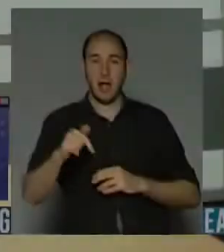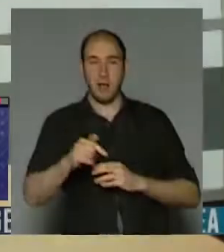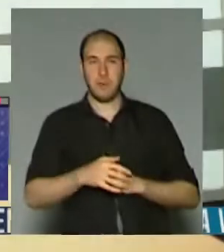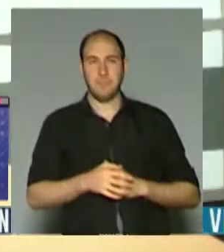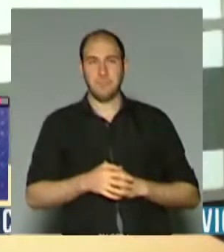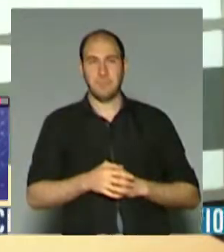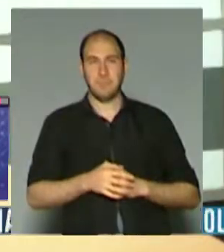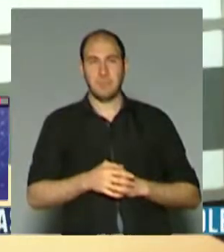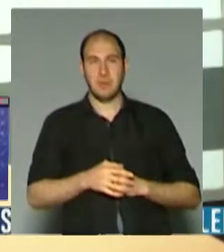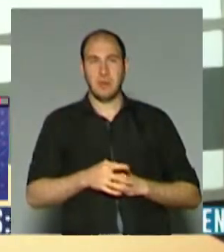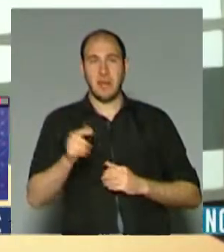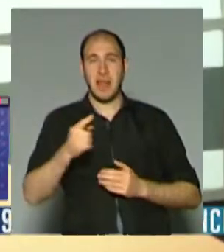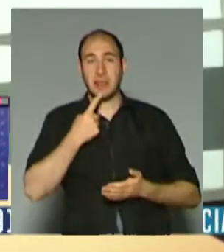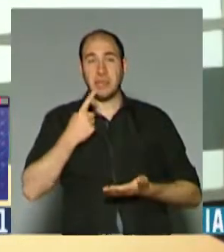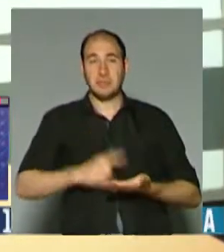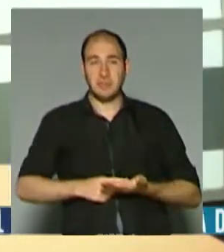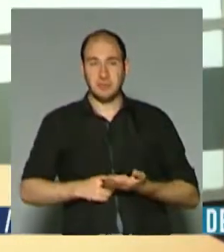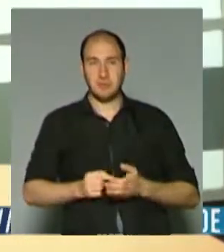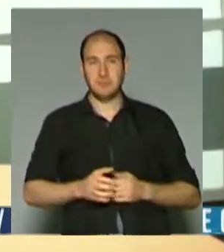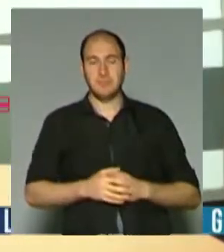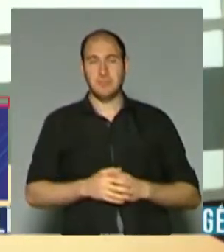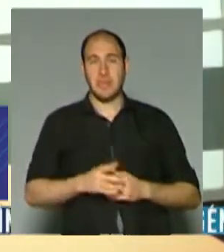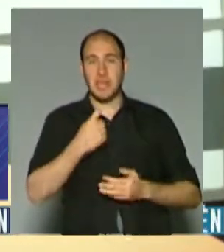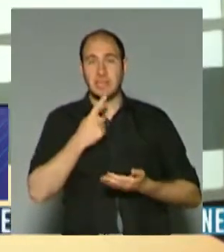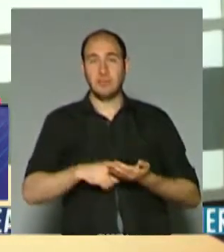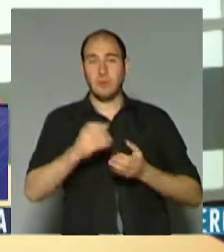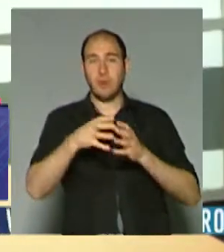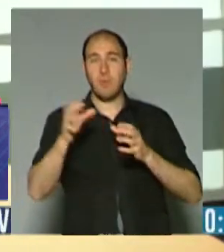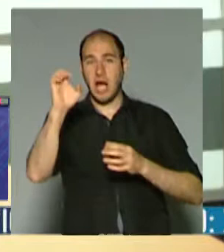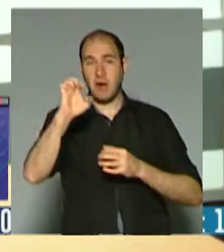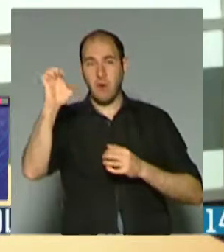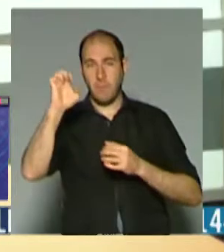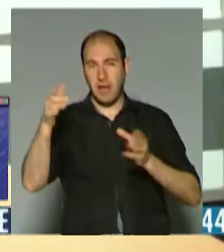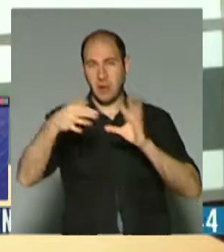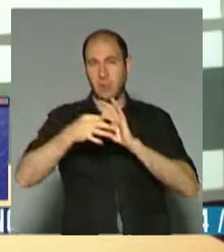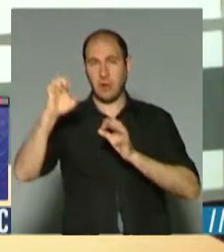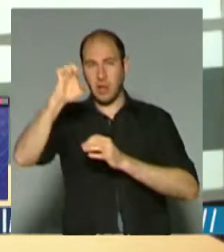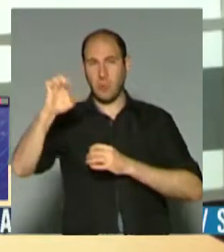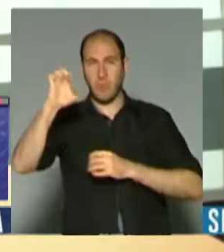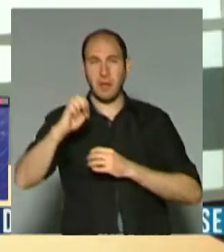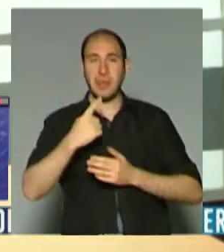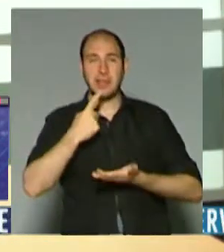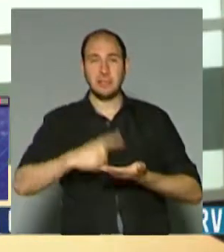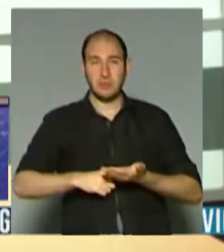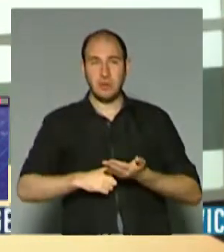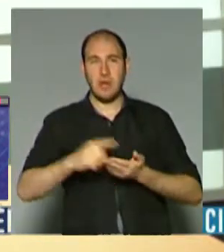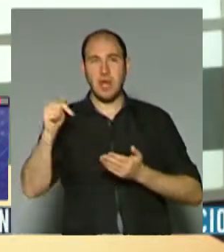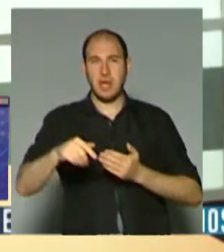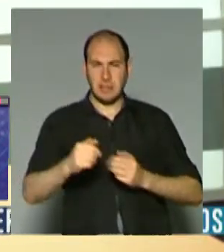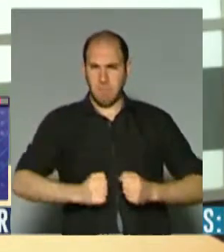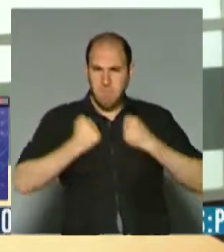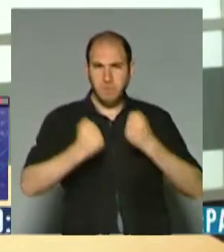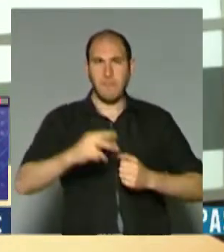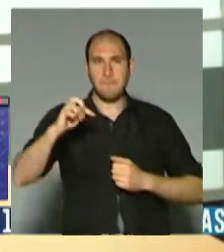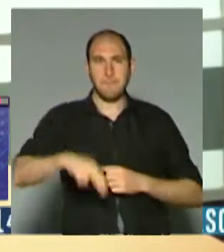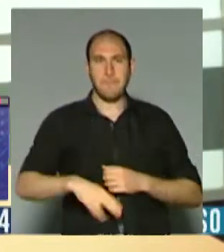Vamos a ir a una decisión que han tomado los europeos, la Unión Europea específicamente, que ha decidido endurecer la